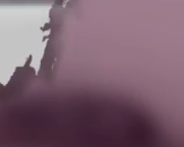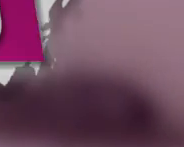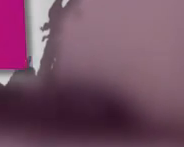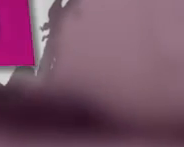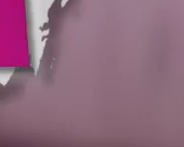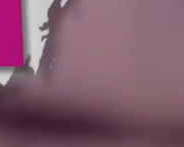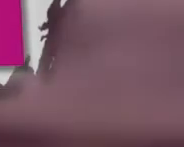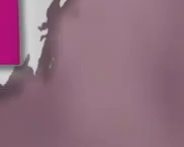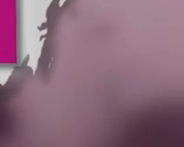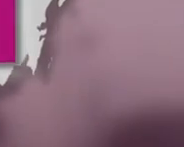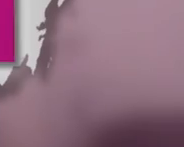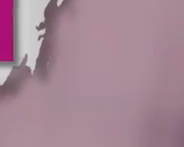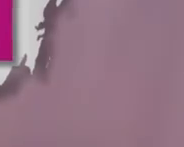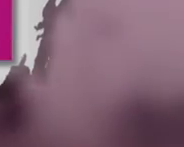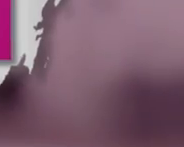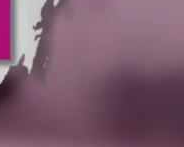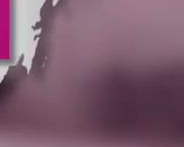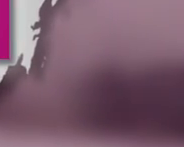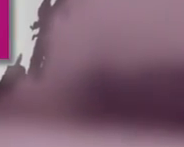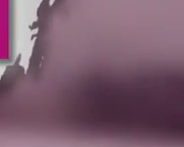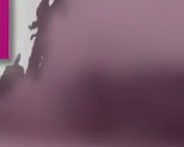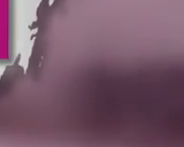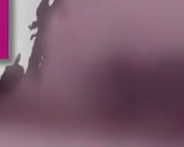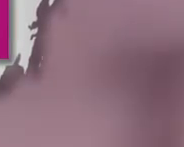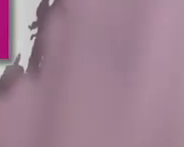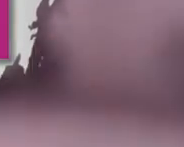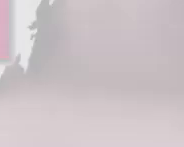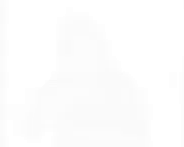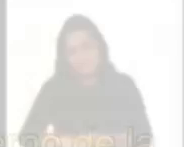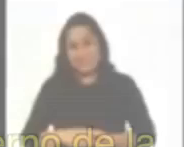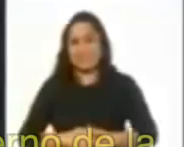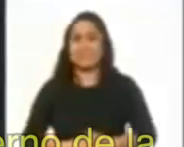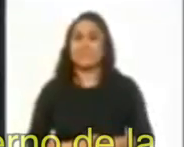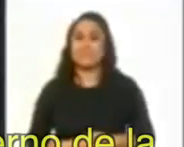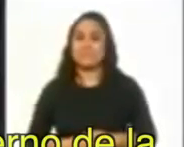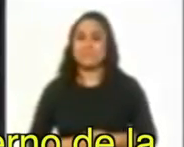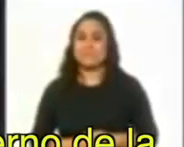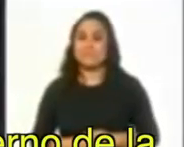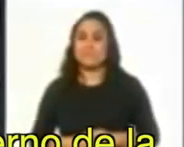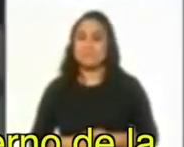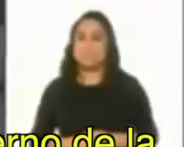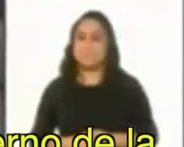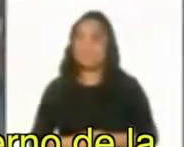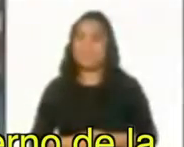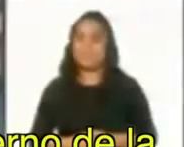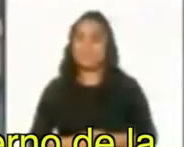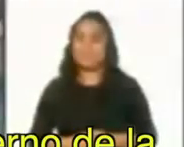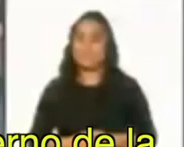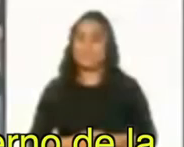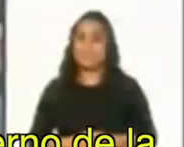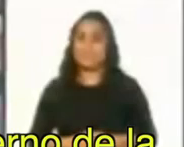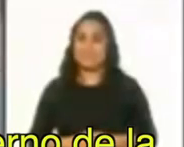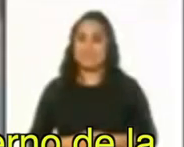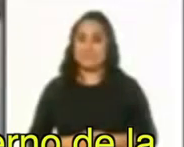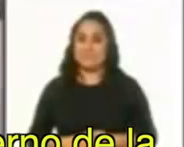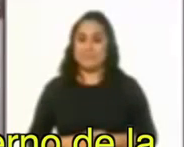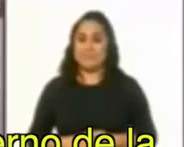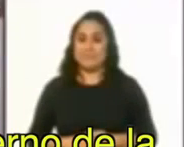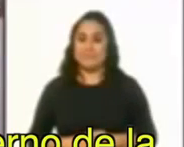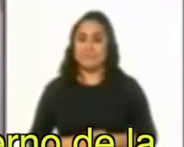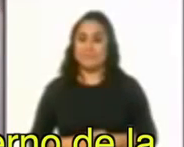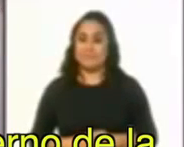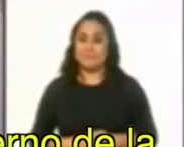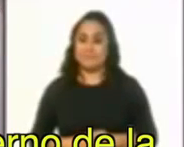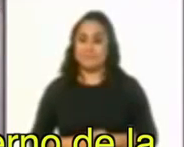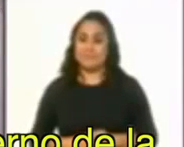Elecciones 2018. Cobertura especial. Este miércoles, los 7 candidatos a la jefatura de gobierno de la Ciudad de